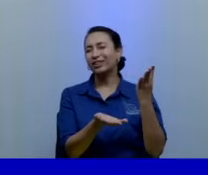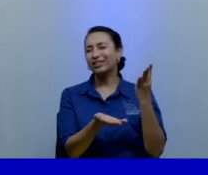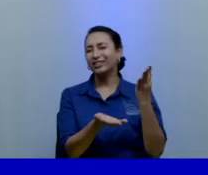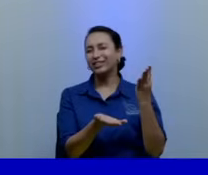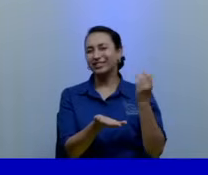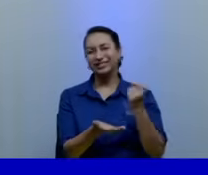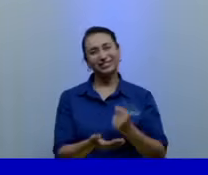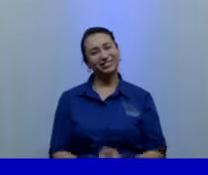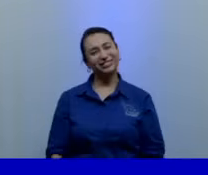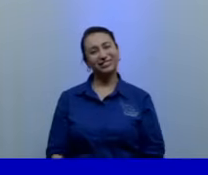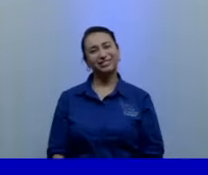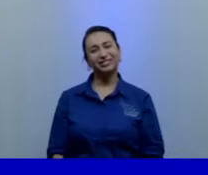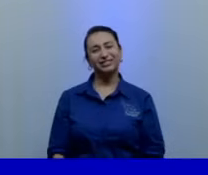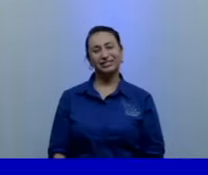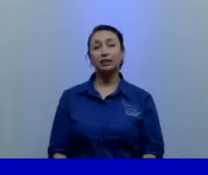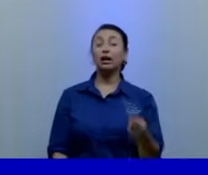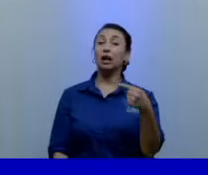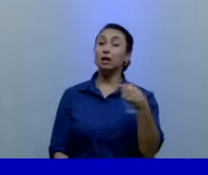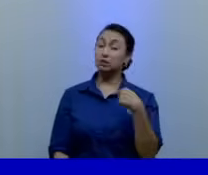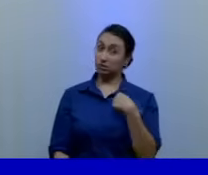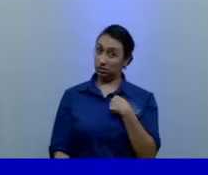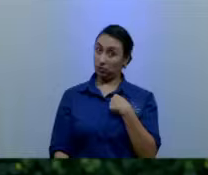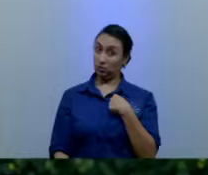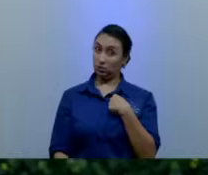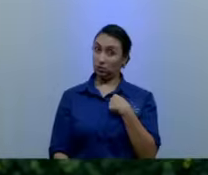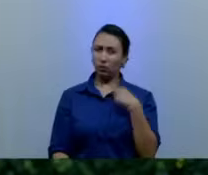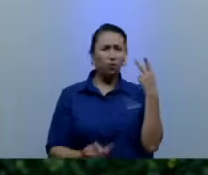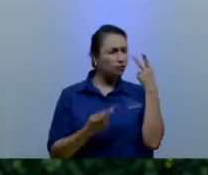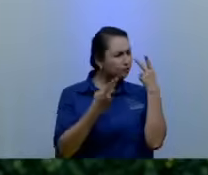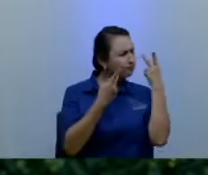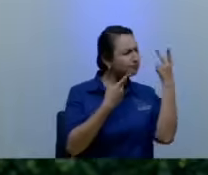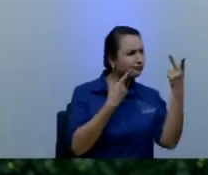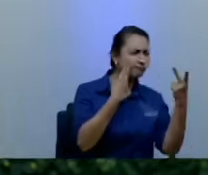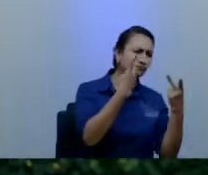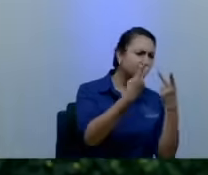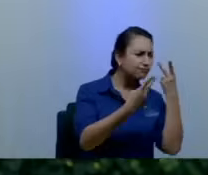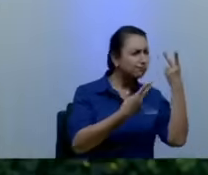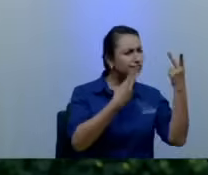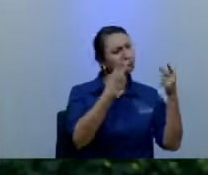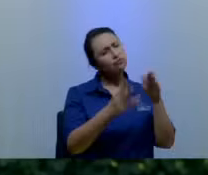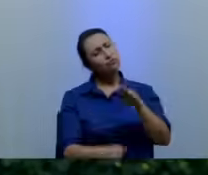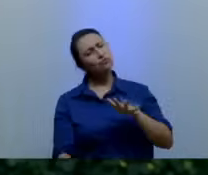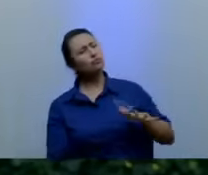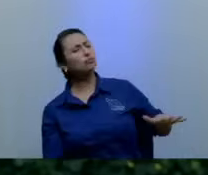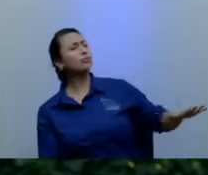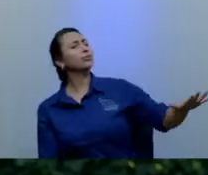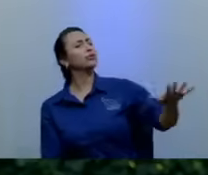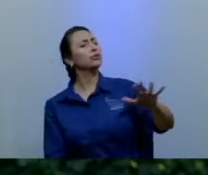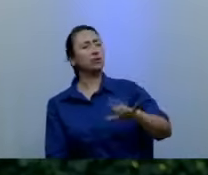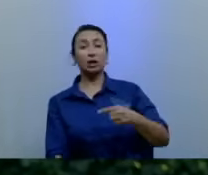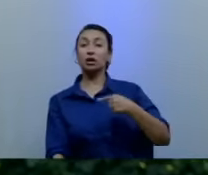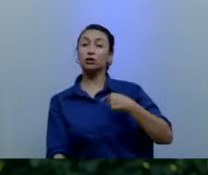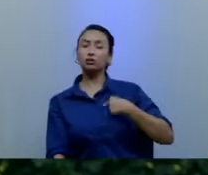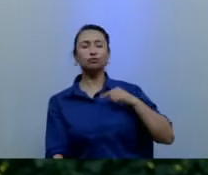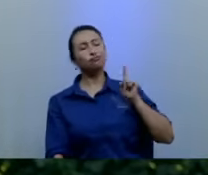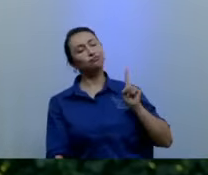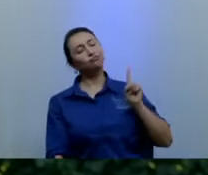Yo visito algunos lugares, he visitado un país